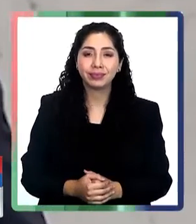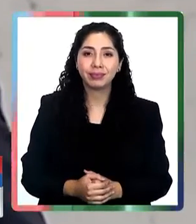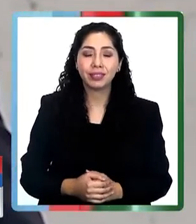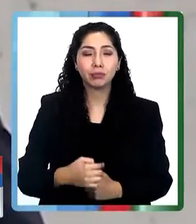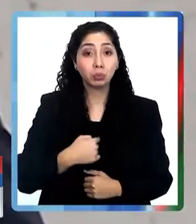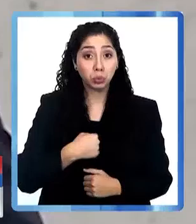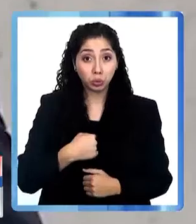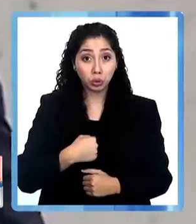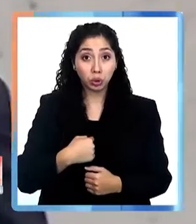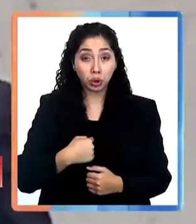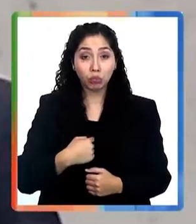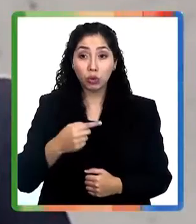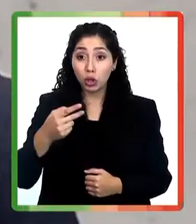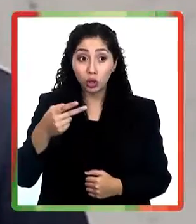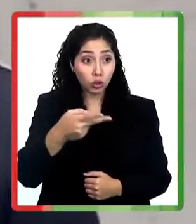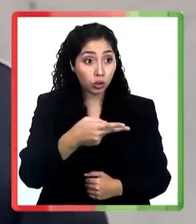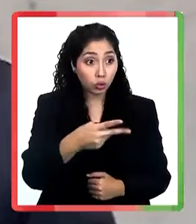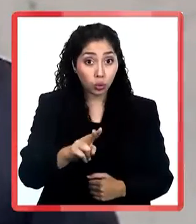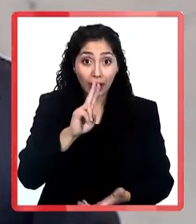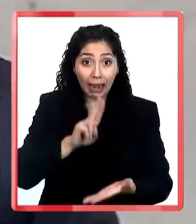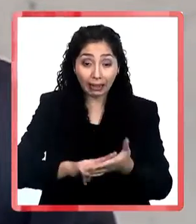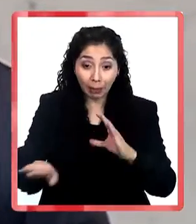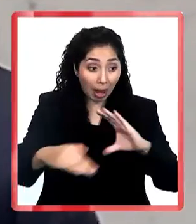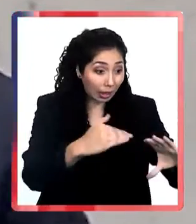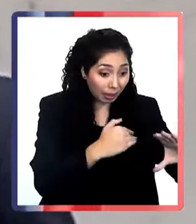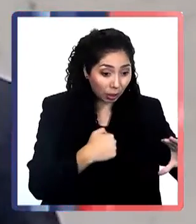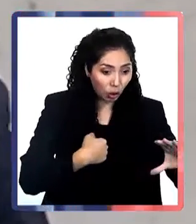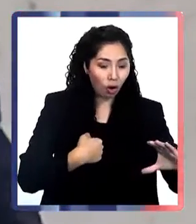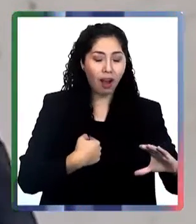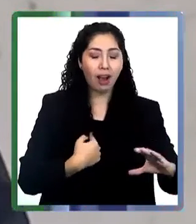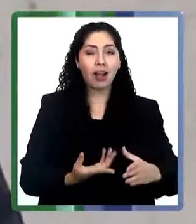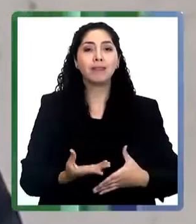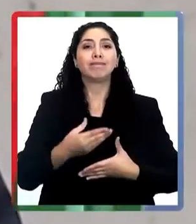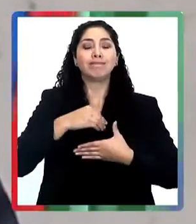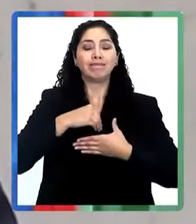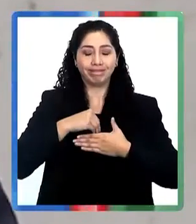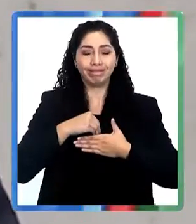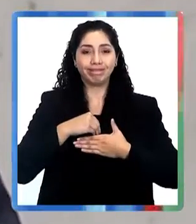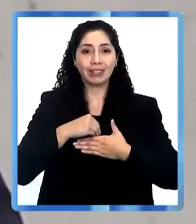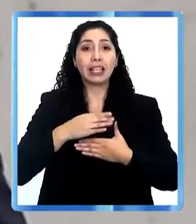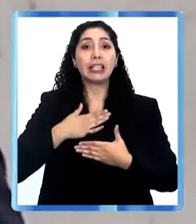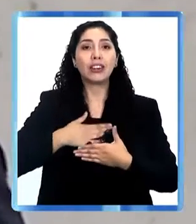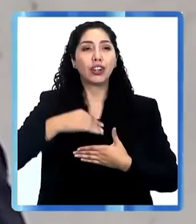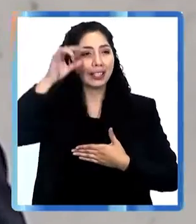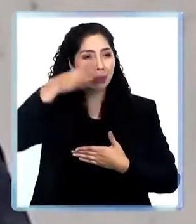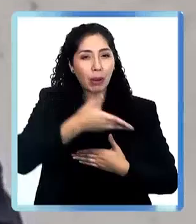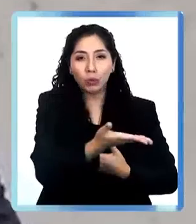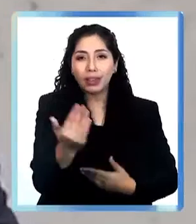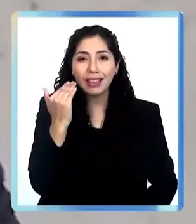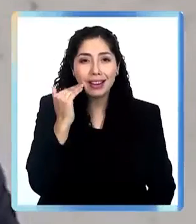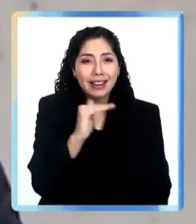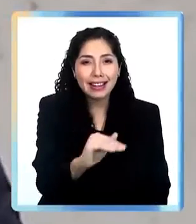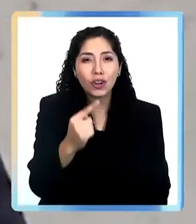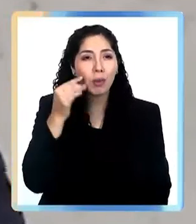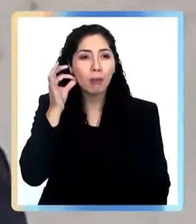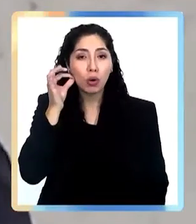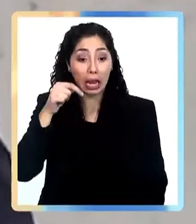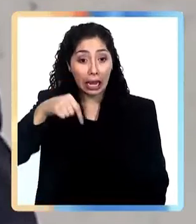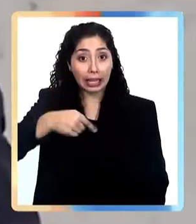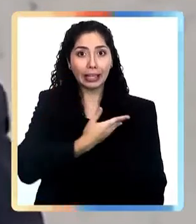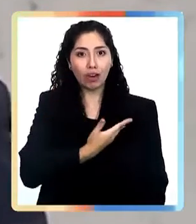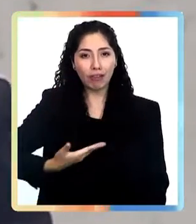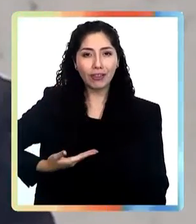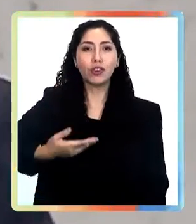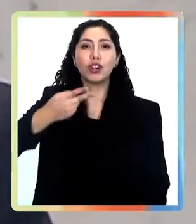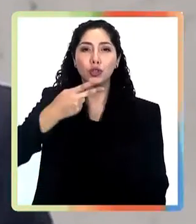e incorporado su mensaje quiero que sepan niños y niñas que este es su gobierno